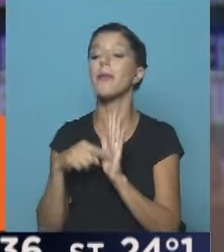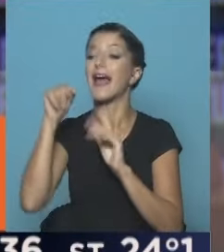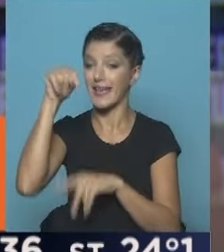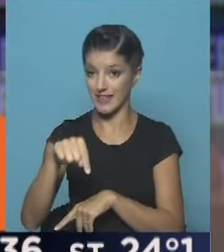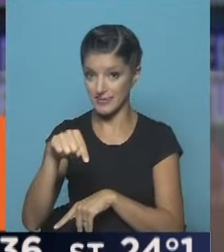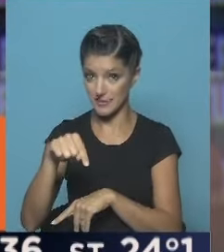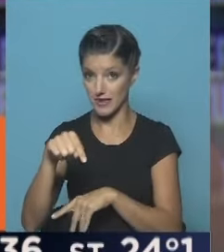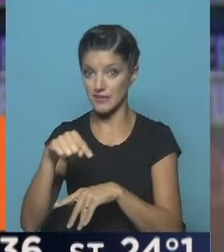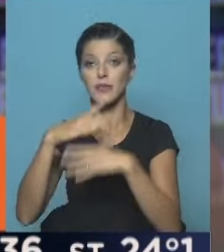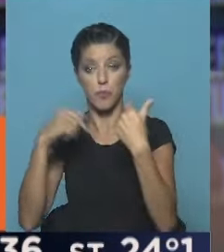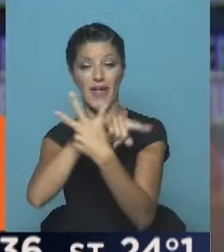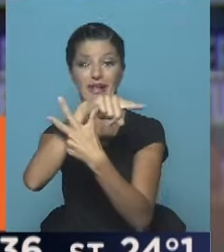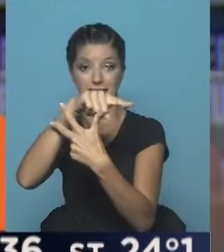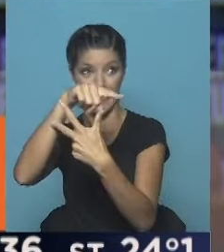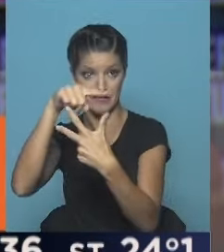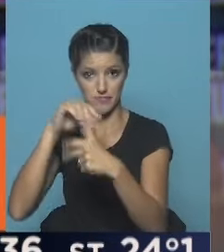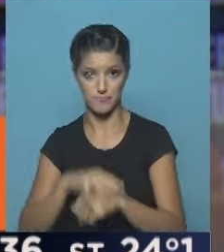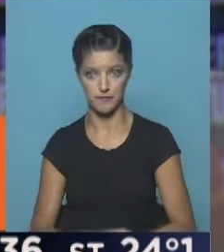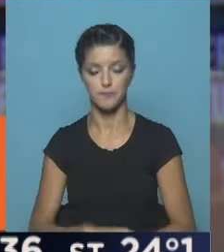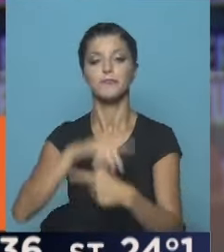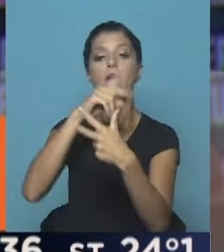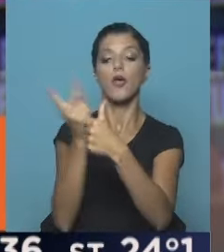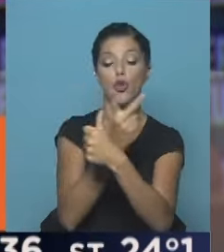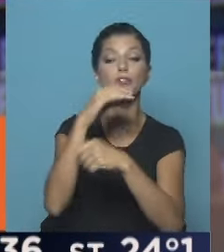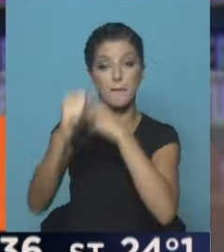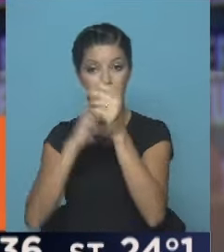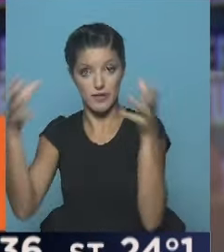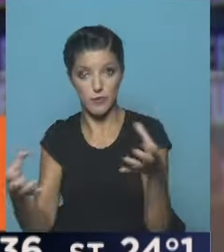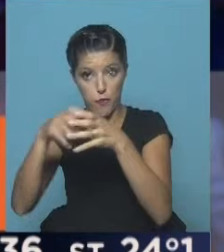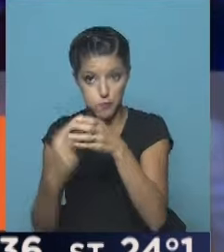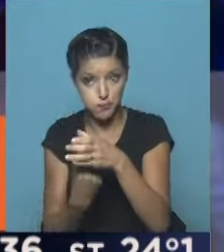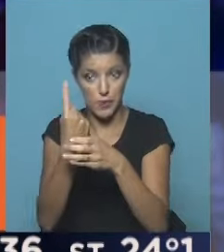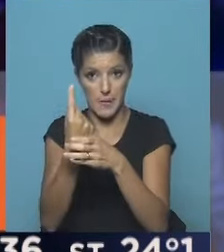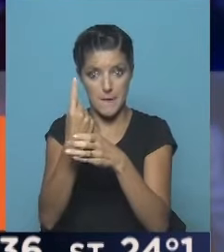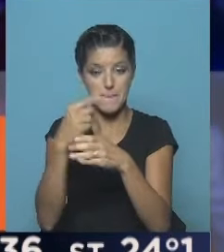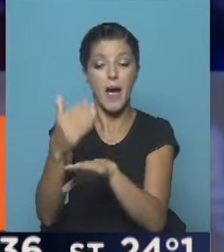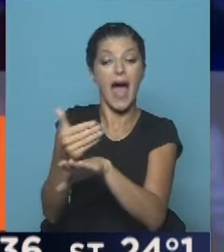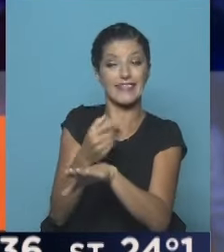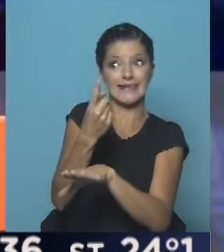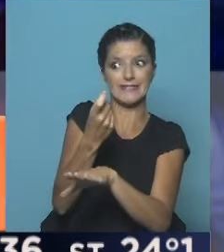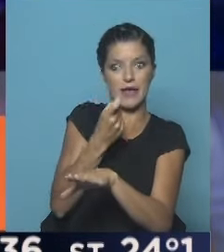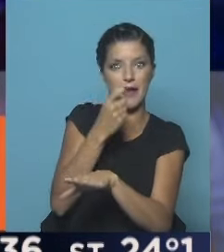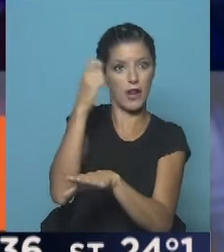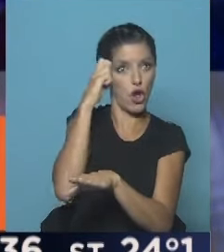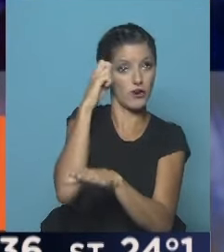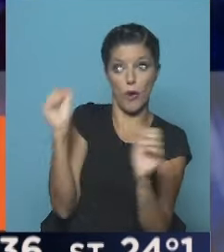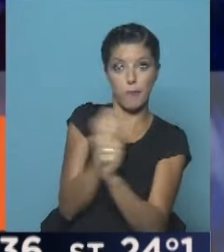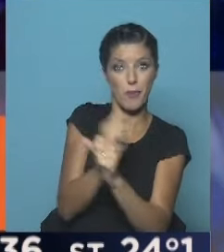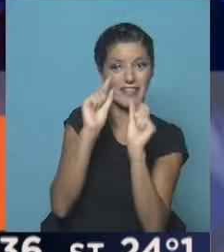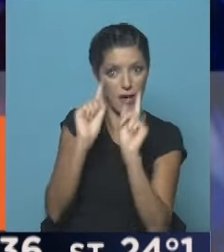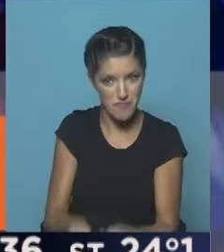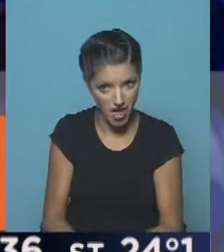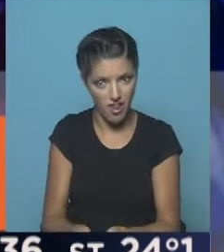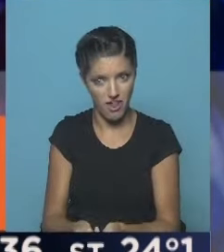de la empresa mixta entre PDVSA y Rosneft, se necesitaba de la aprobación de la Asamblea Nacional. Ese